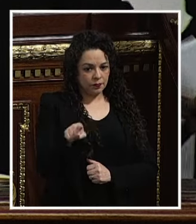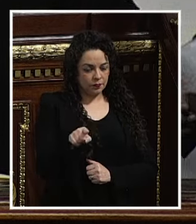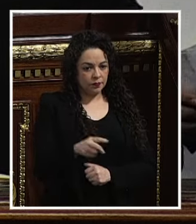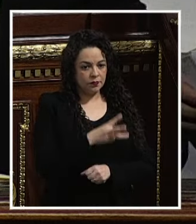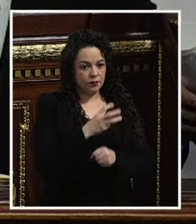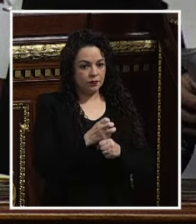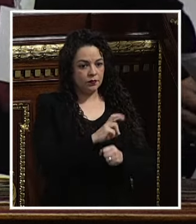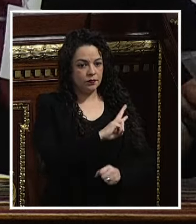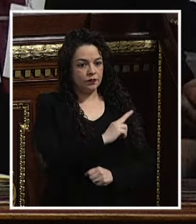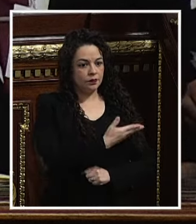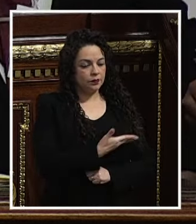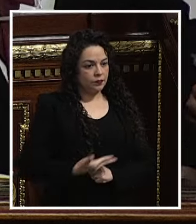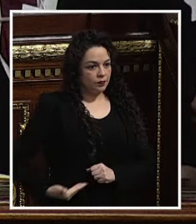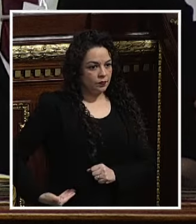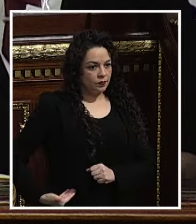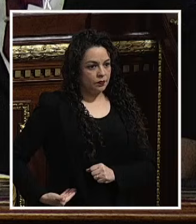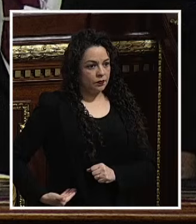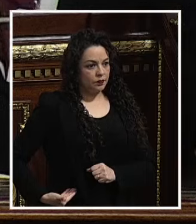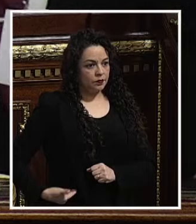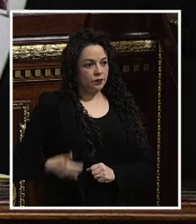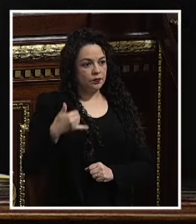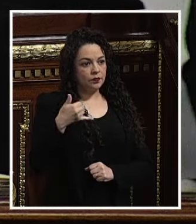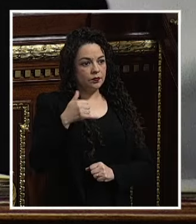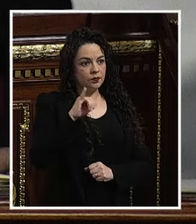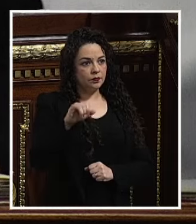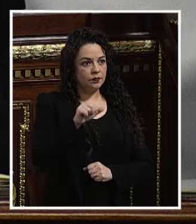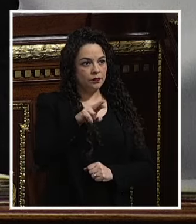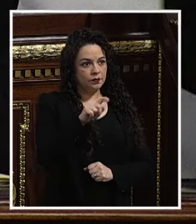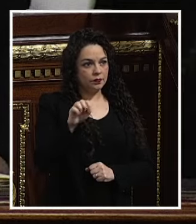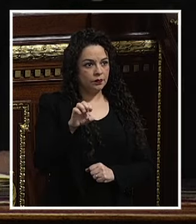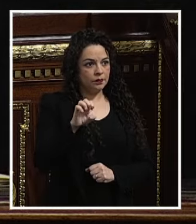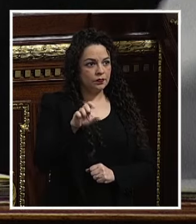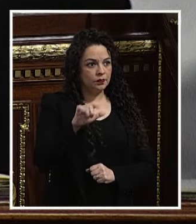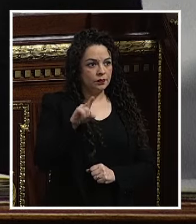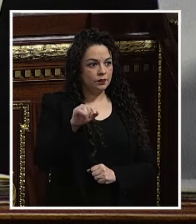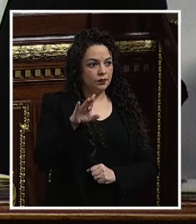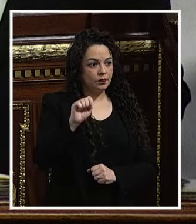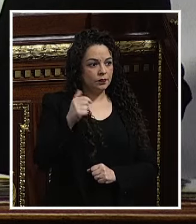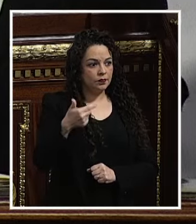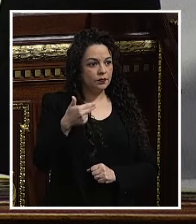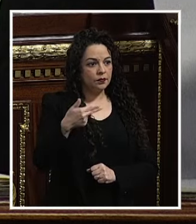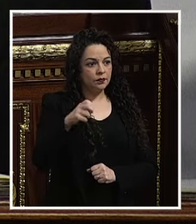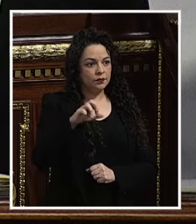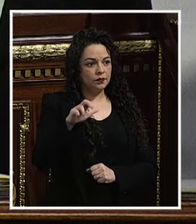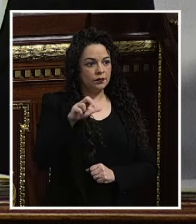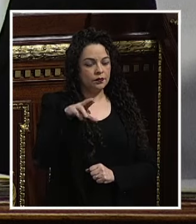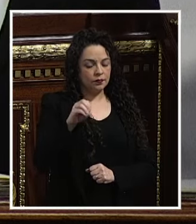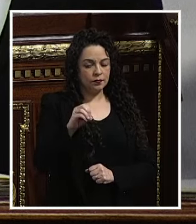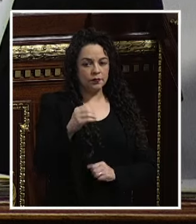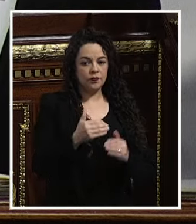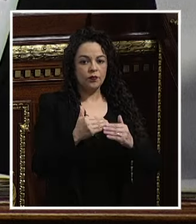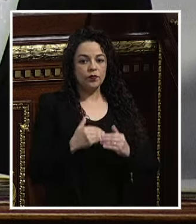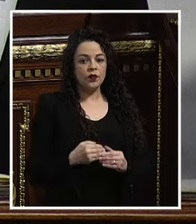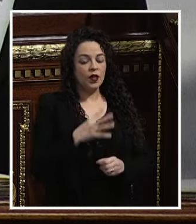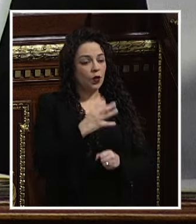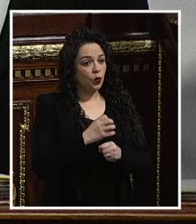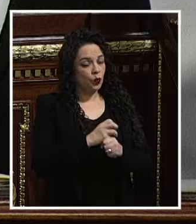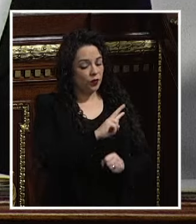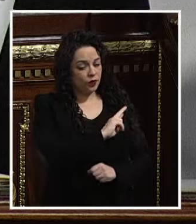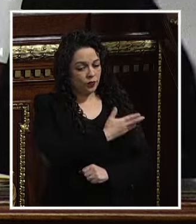Tercera vicepresidencia, Janet Elizabeth Guerrero Maya. Cuarta